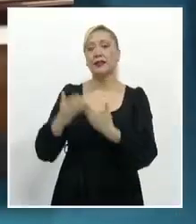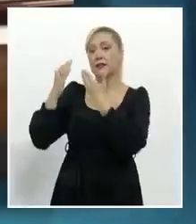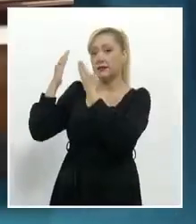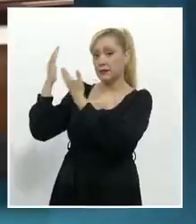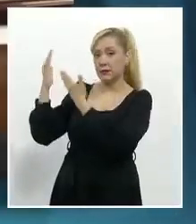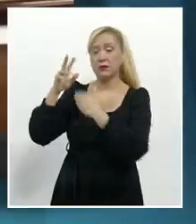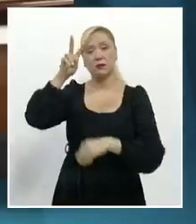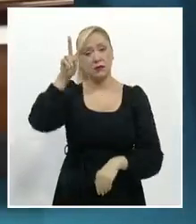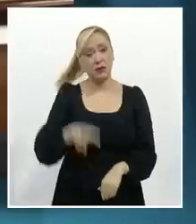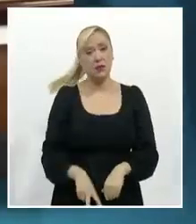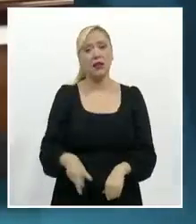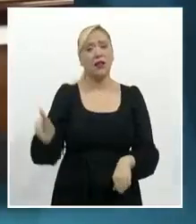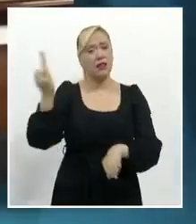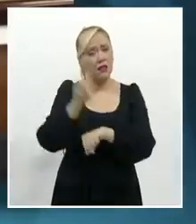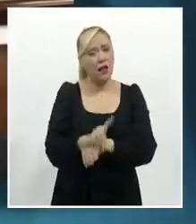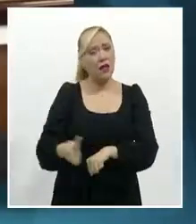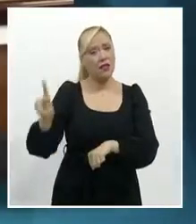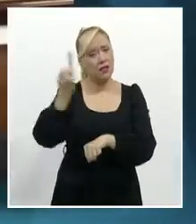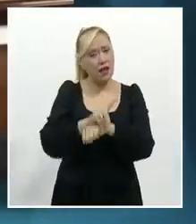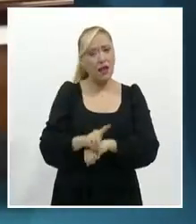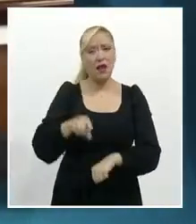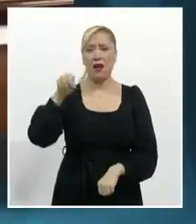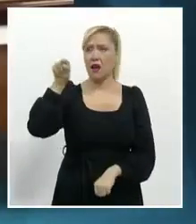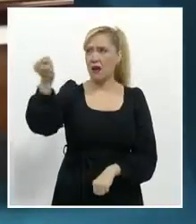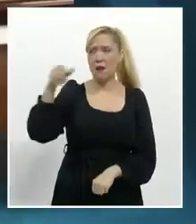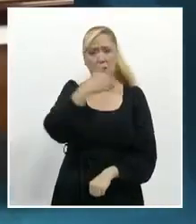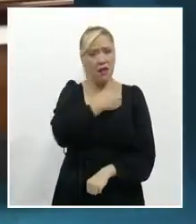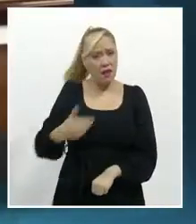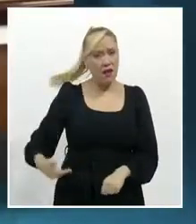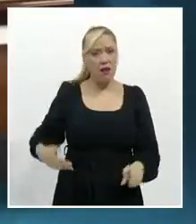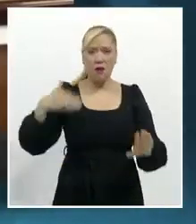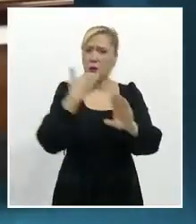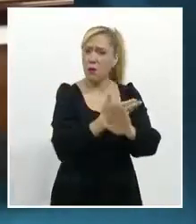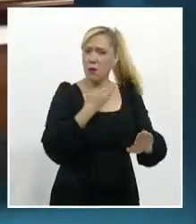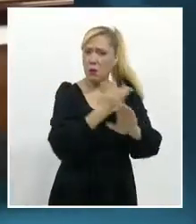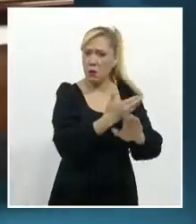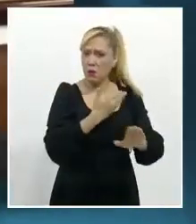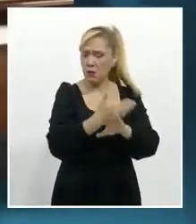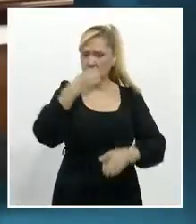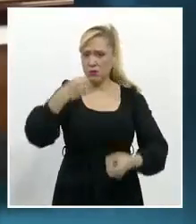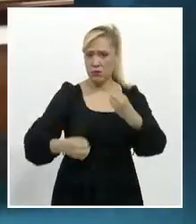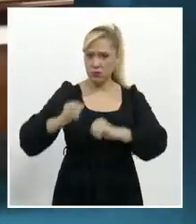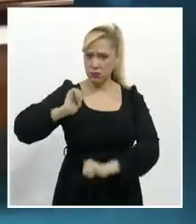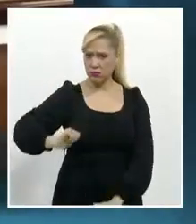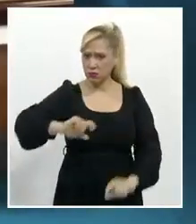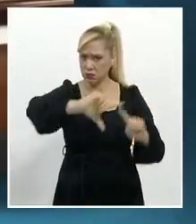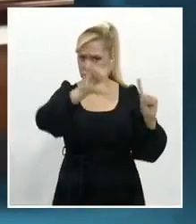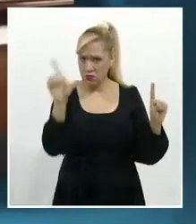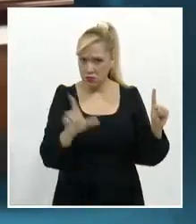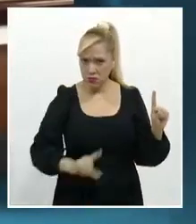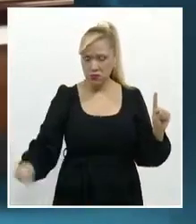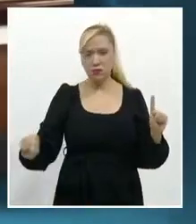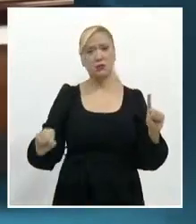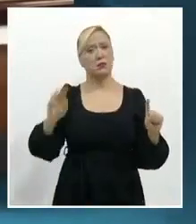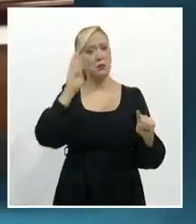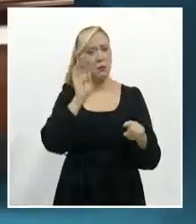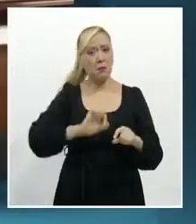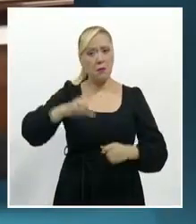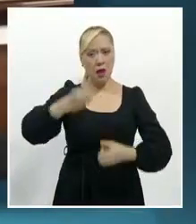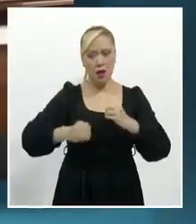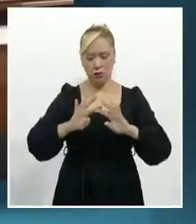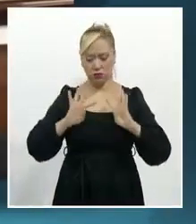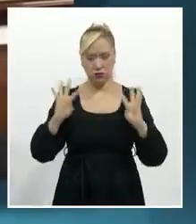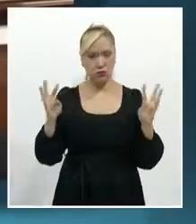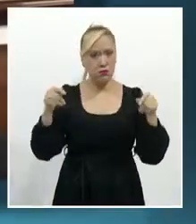ante el asedio que a diario muestra el jefe del Ejecutivo Federal en contra del Poder Judicial de la Federación y ministros de la Suprema Corte, donde